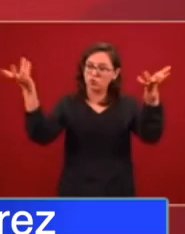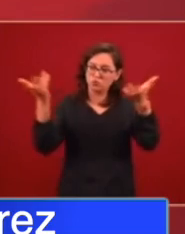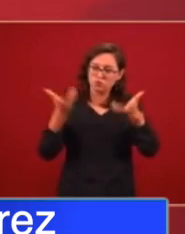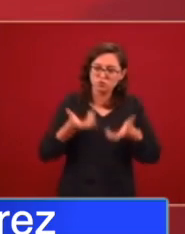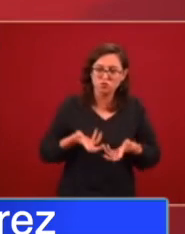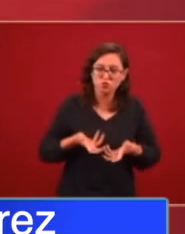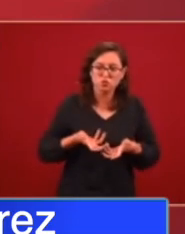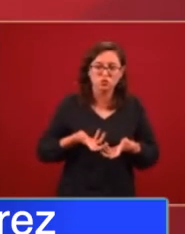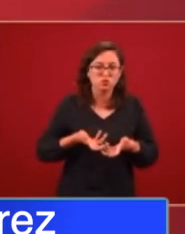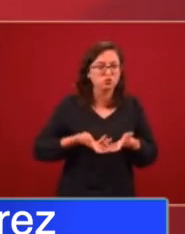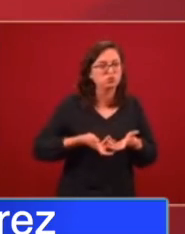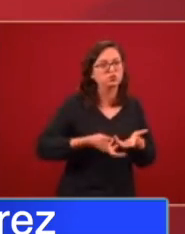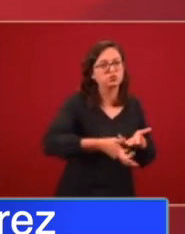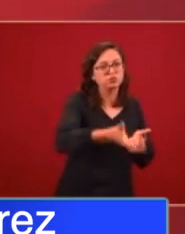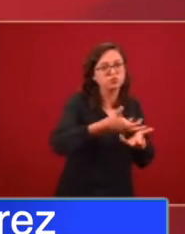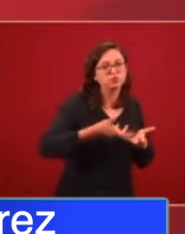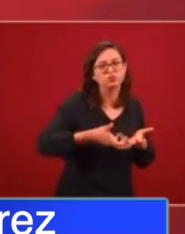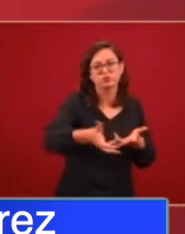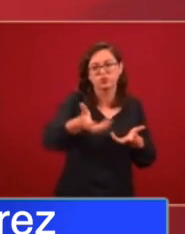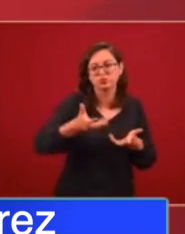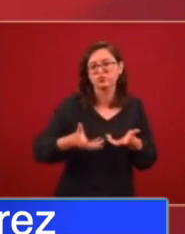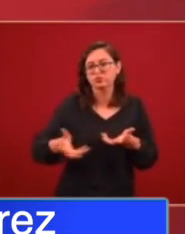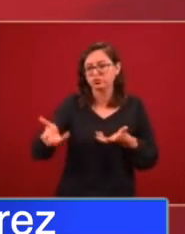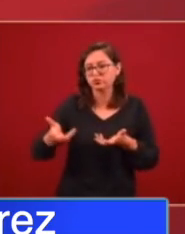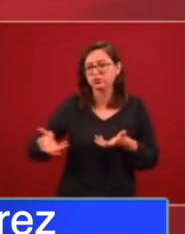Porque eran las dos cosas.